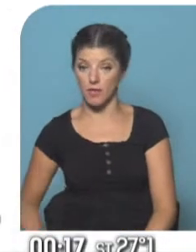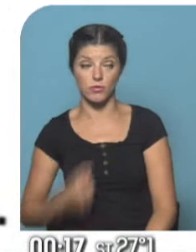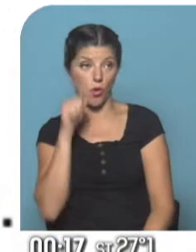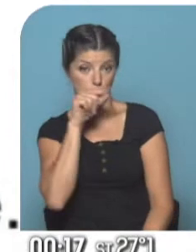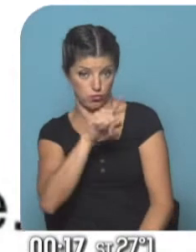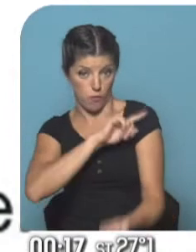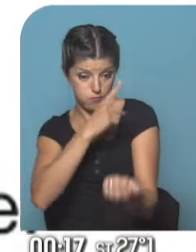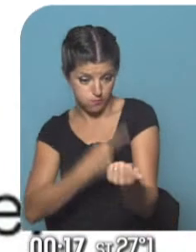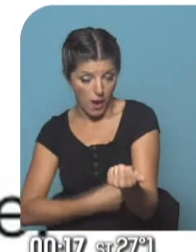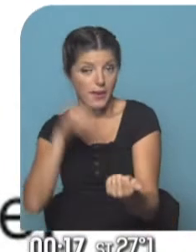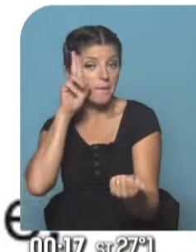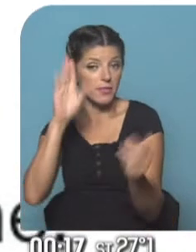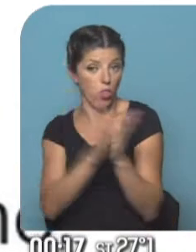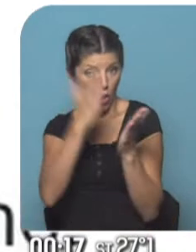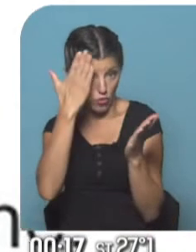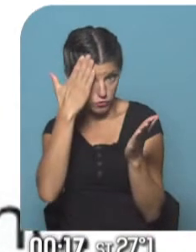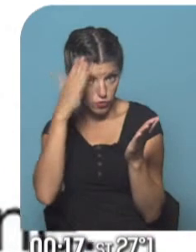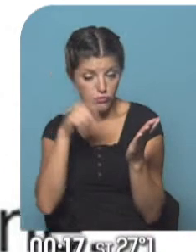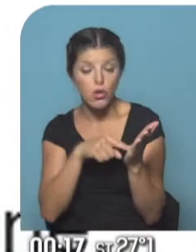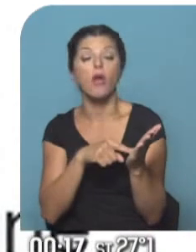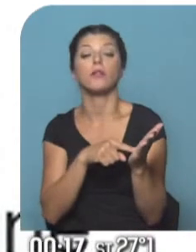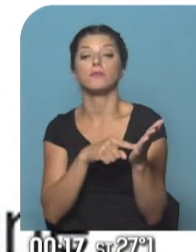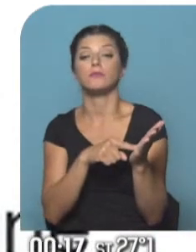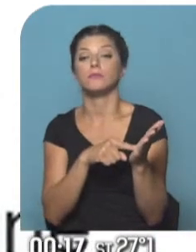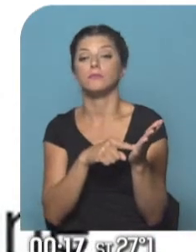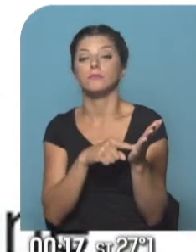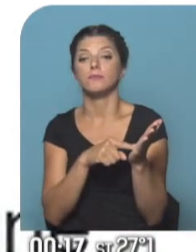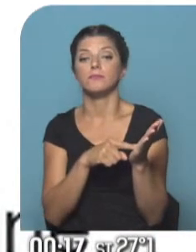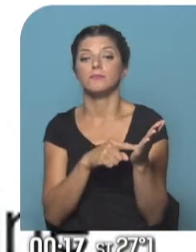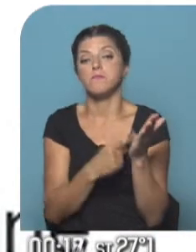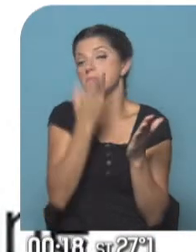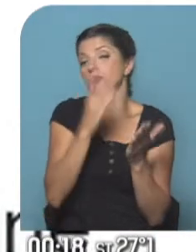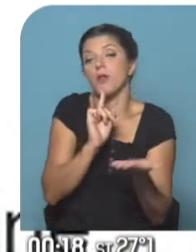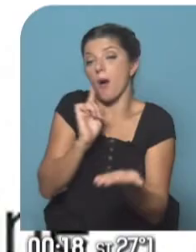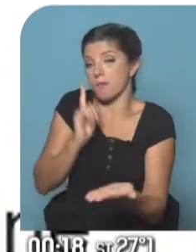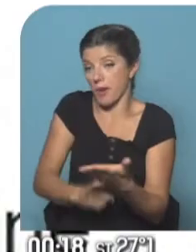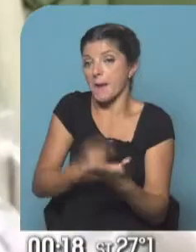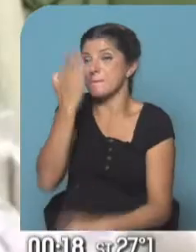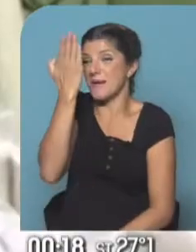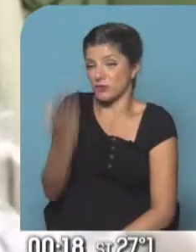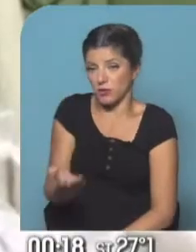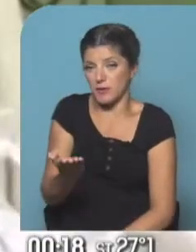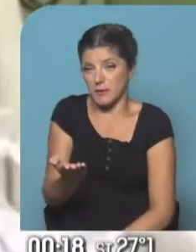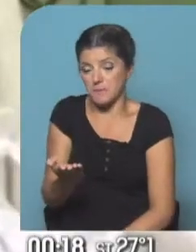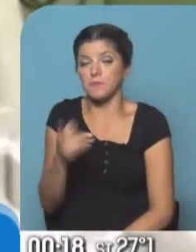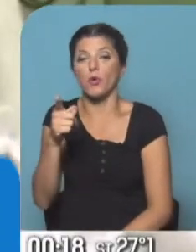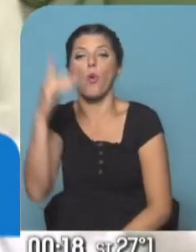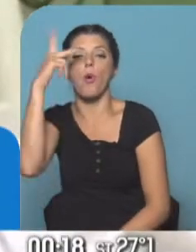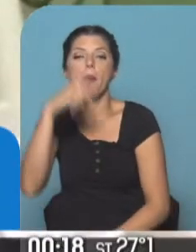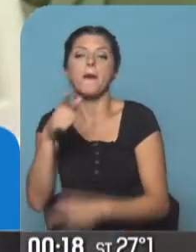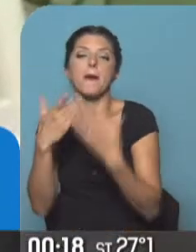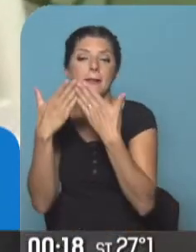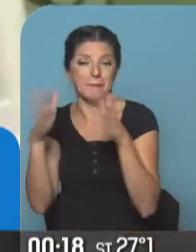la Constitución Política del Perú para tales fines, ha decidido conceder el indulto humanitario al señor